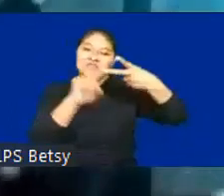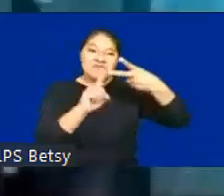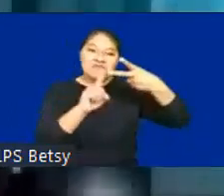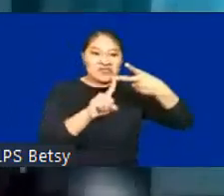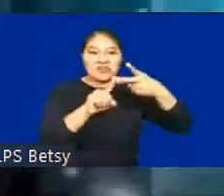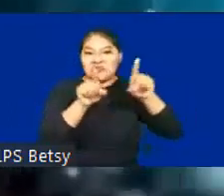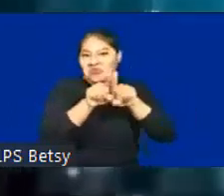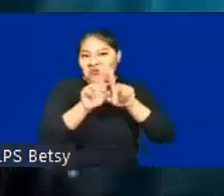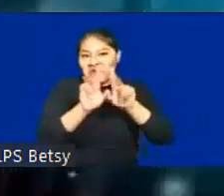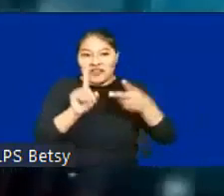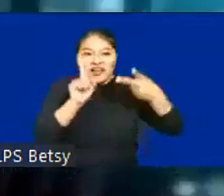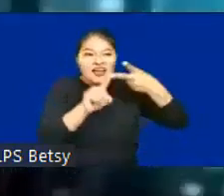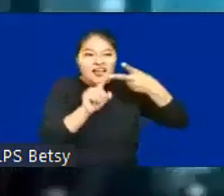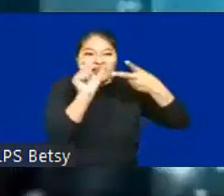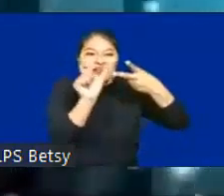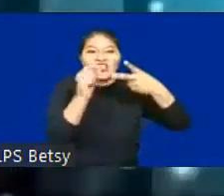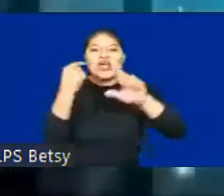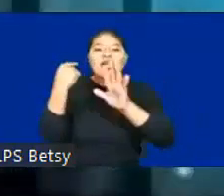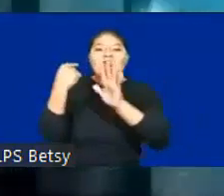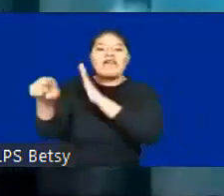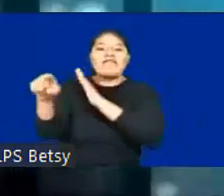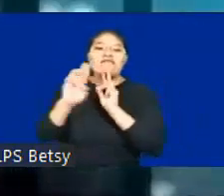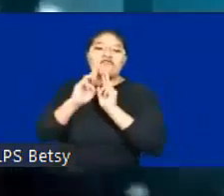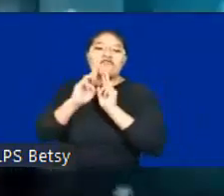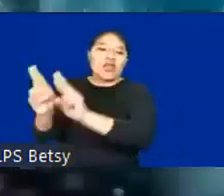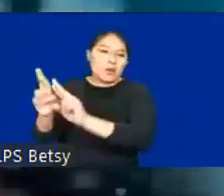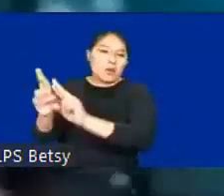notificar a través de la casilla electrónica